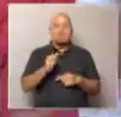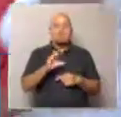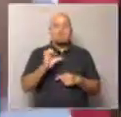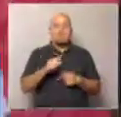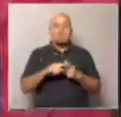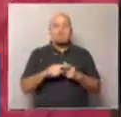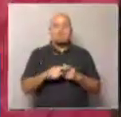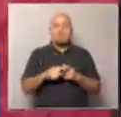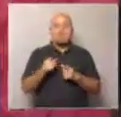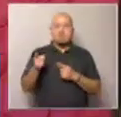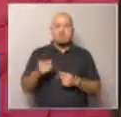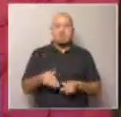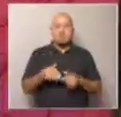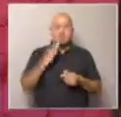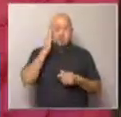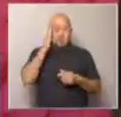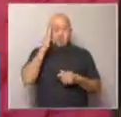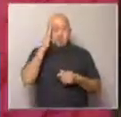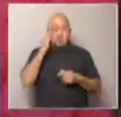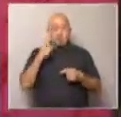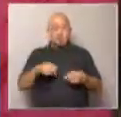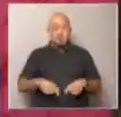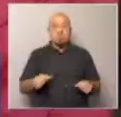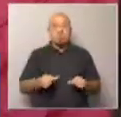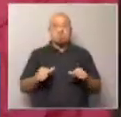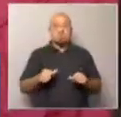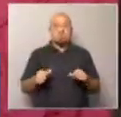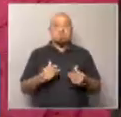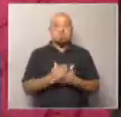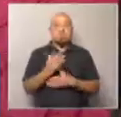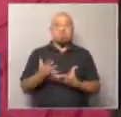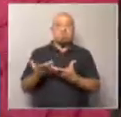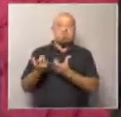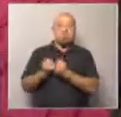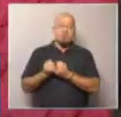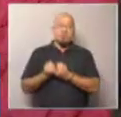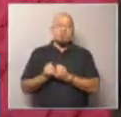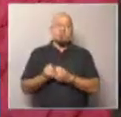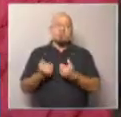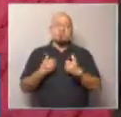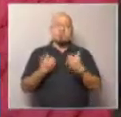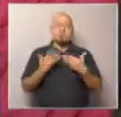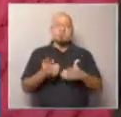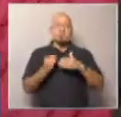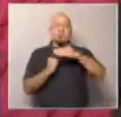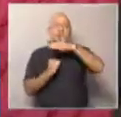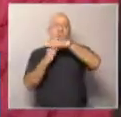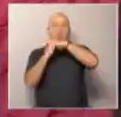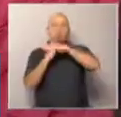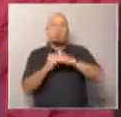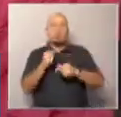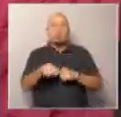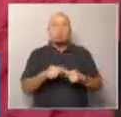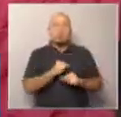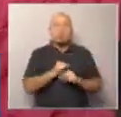que desde que se enteró de lo que estamos haciendo nosotros siempre fue un apoyo. Nos donaron columnas para empezar a hacer unos